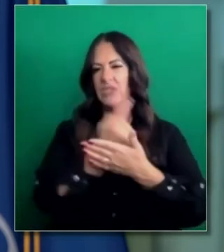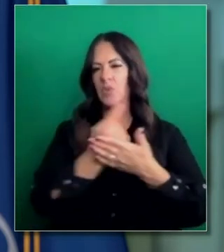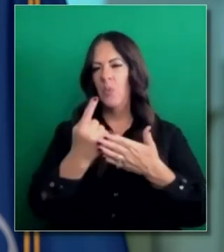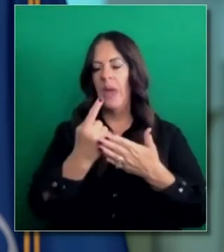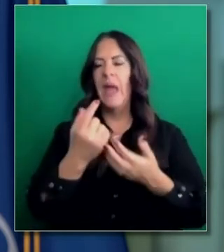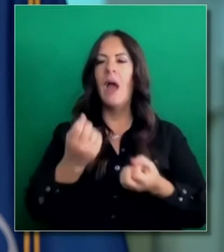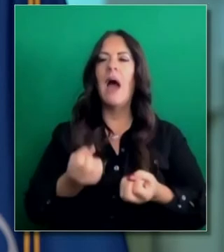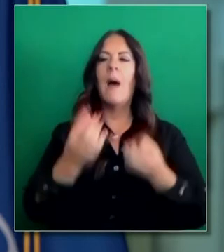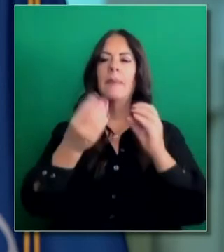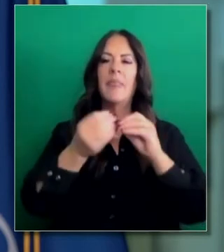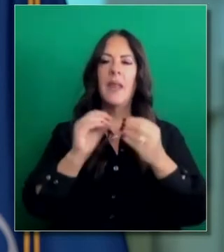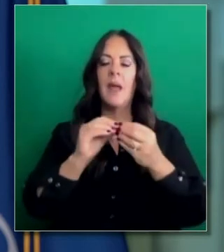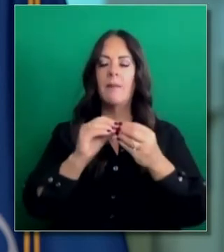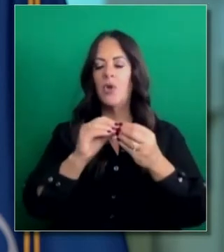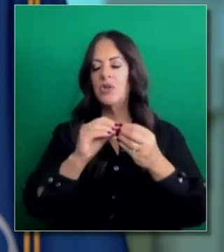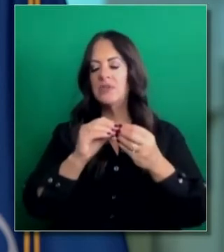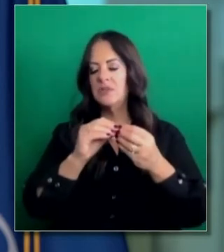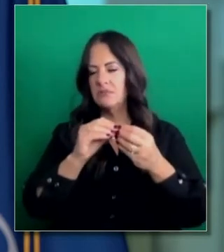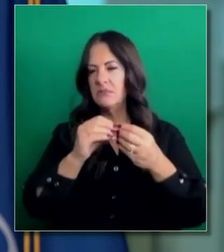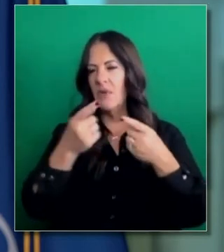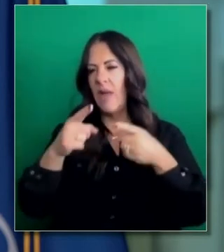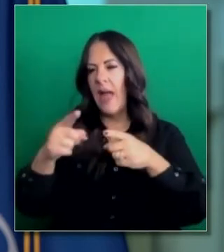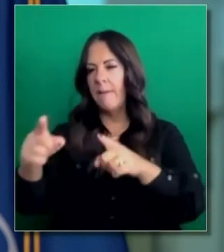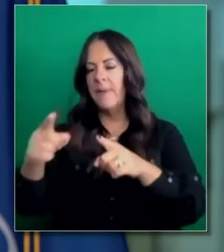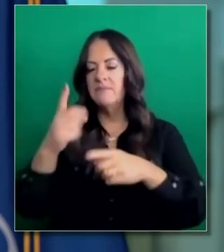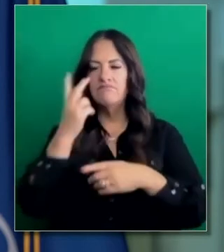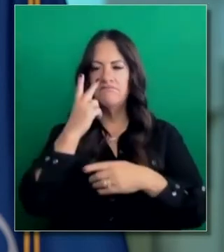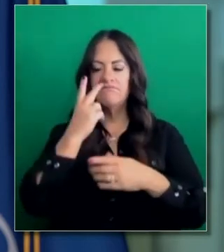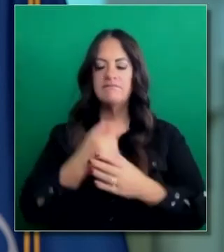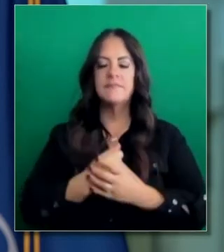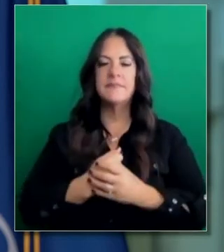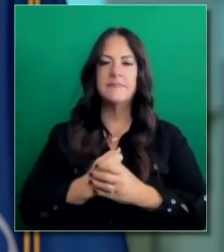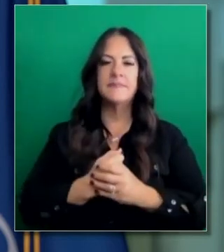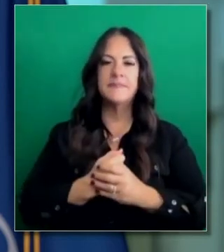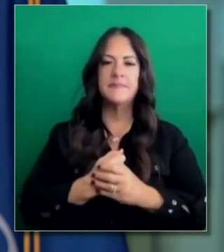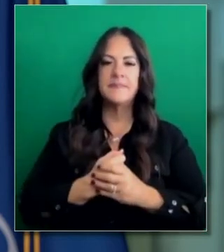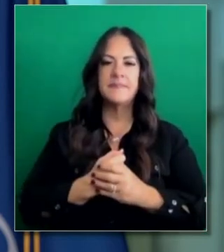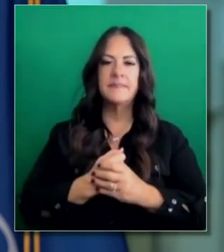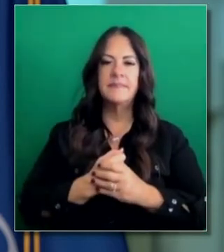significativa y sabremos responder más claramente la pregunta